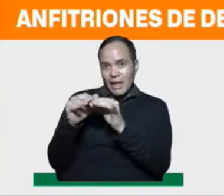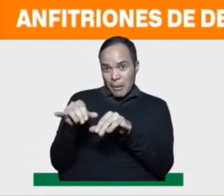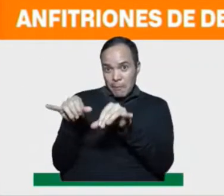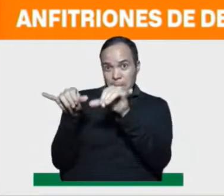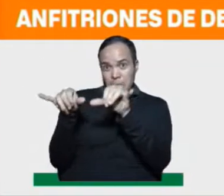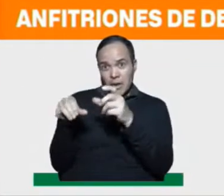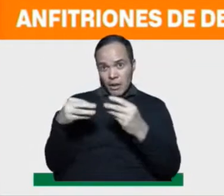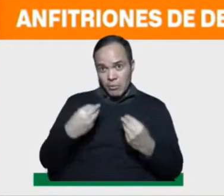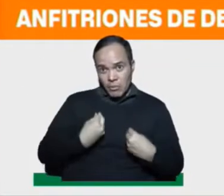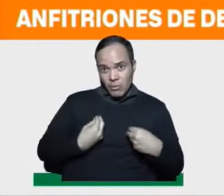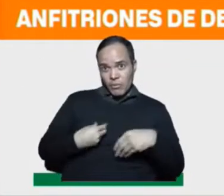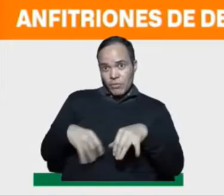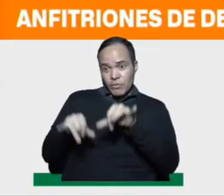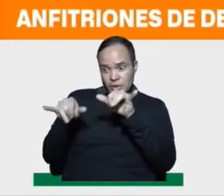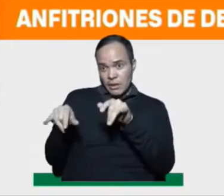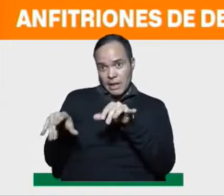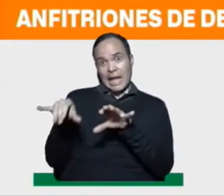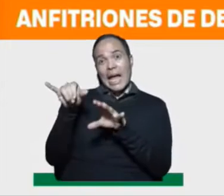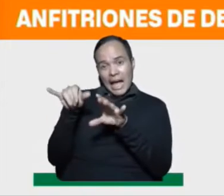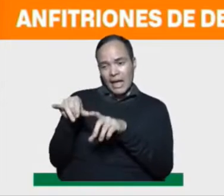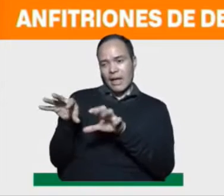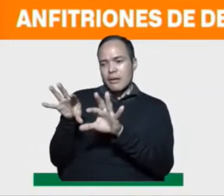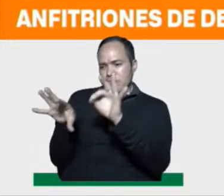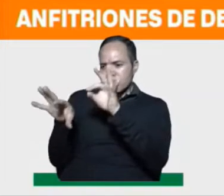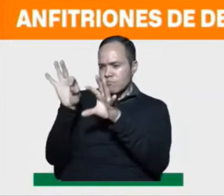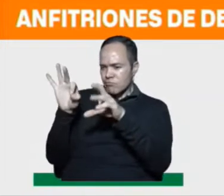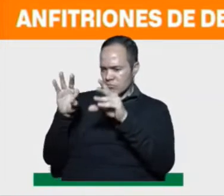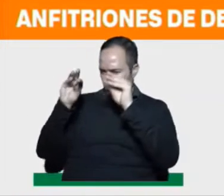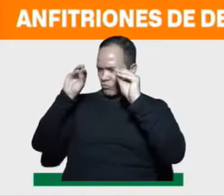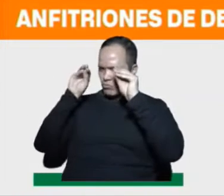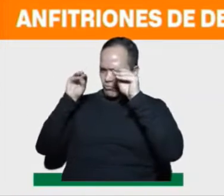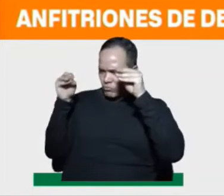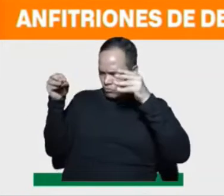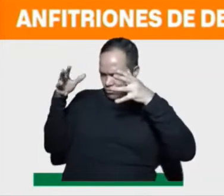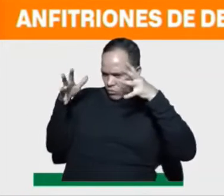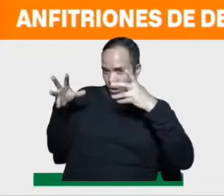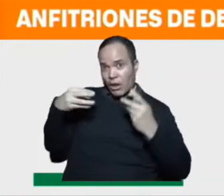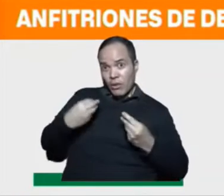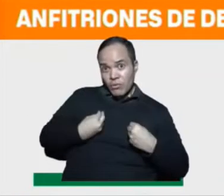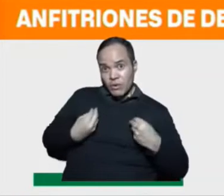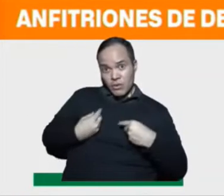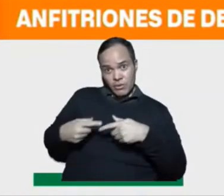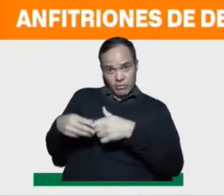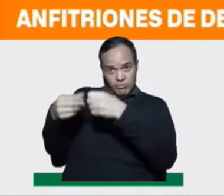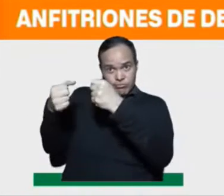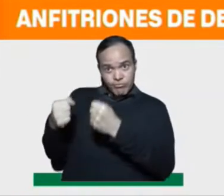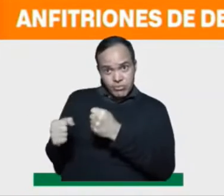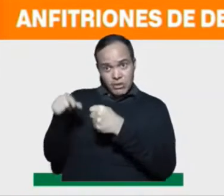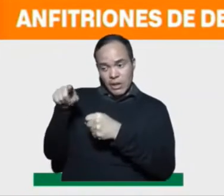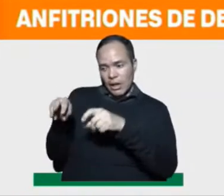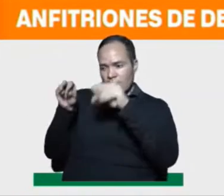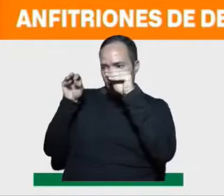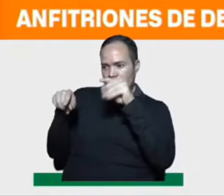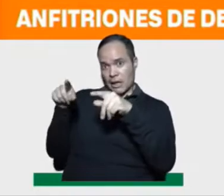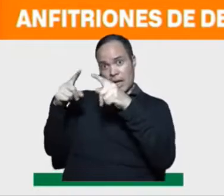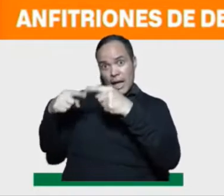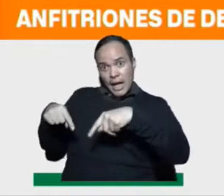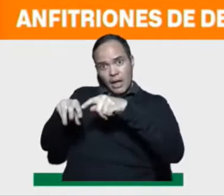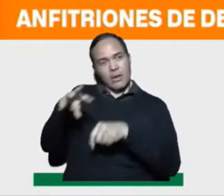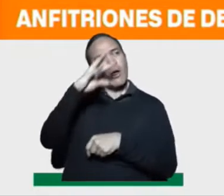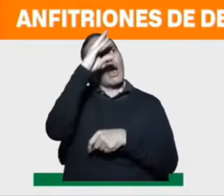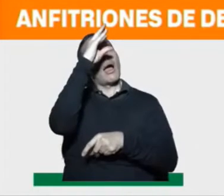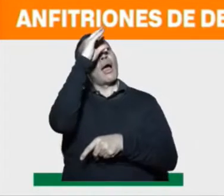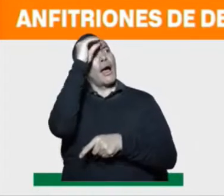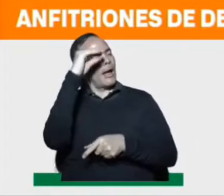formadores, procesos de cualificación a la medida para que esos líderes nativos del mismo territorio se formen y presten el servicio